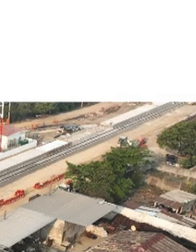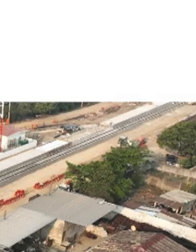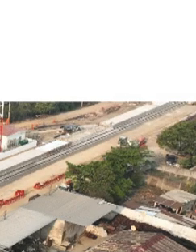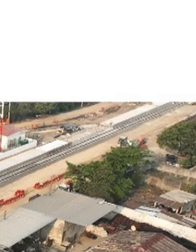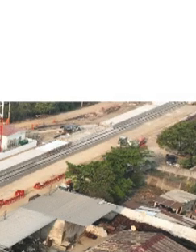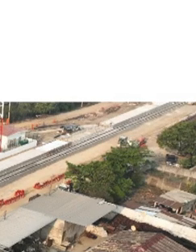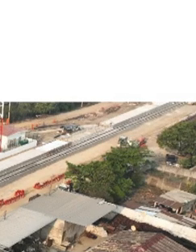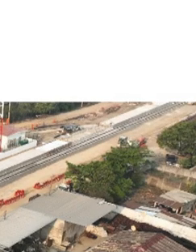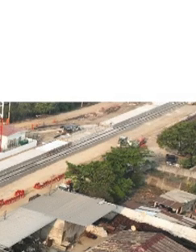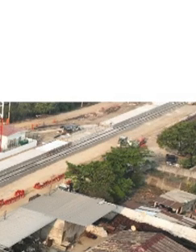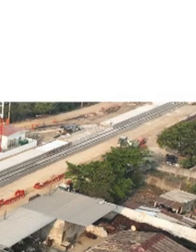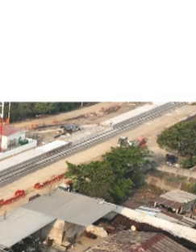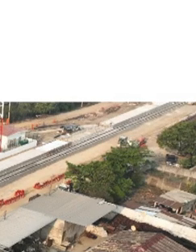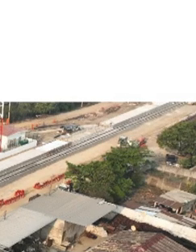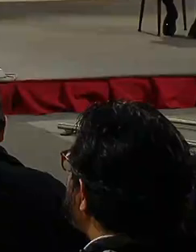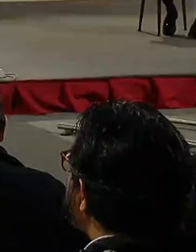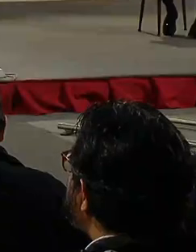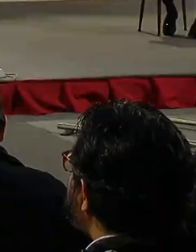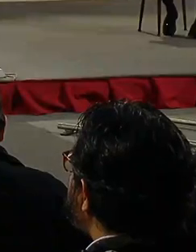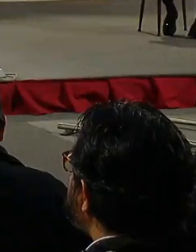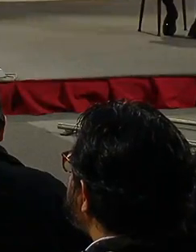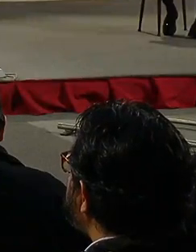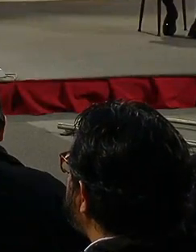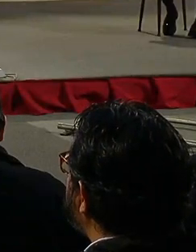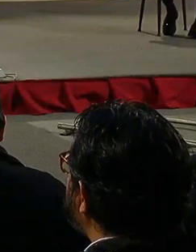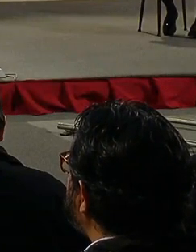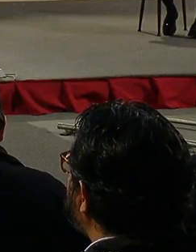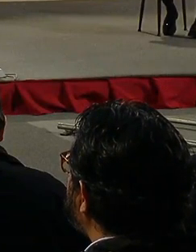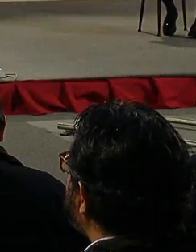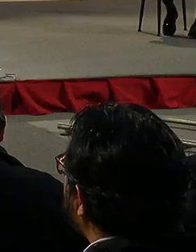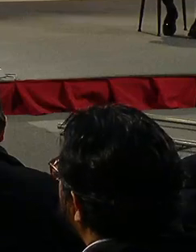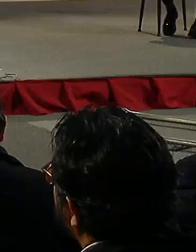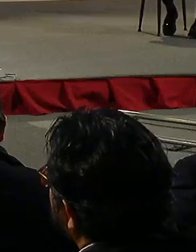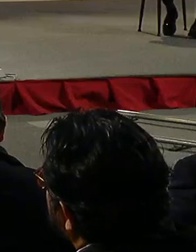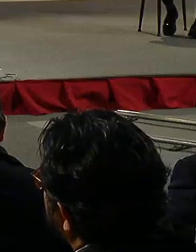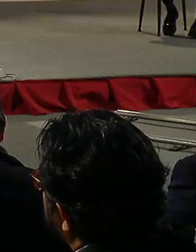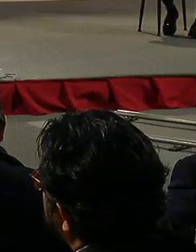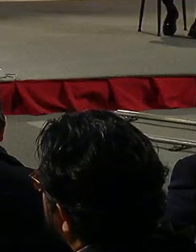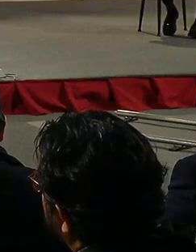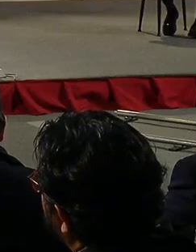dar unos datos, en esta rehabilitación se utilizaron